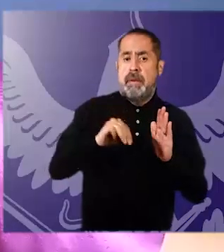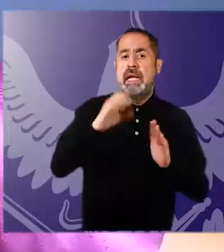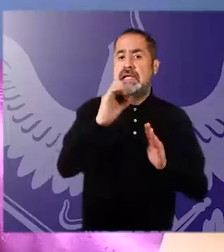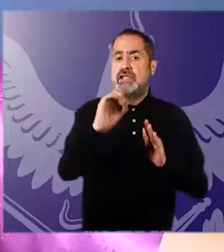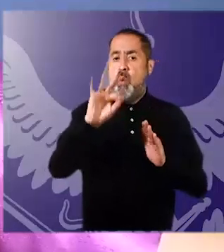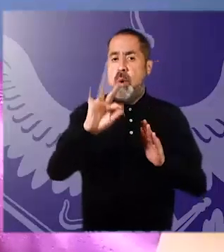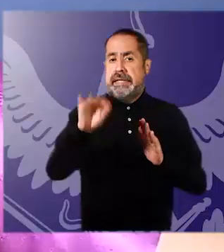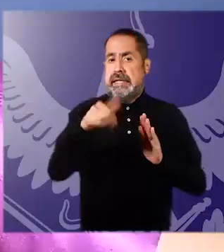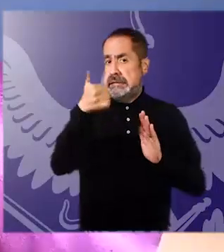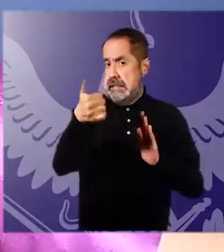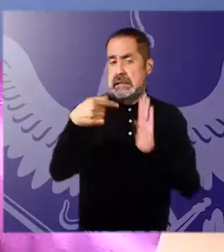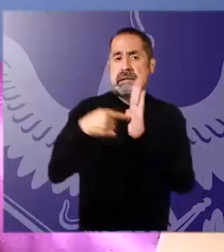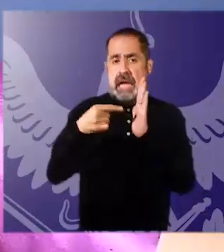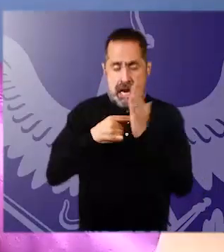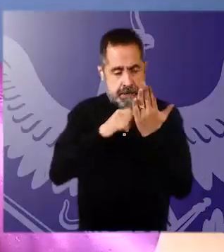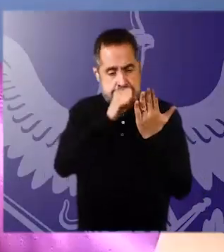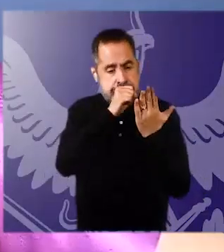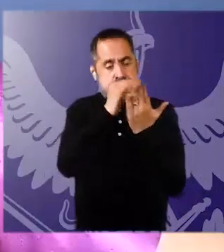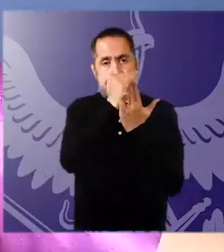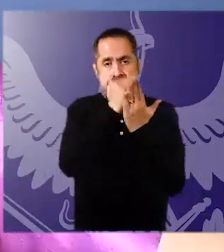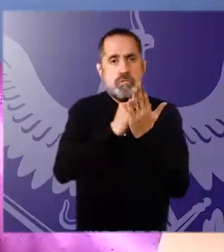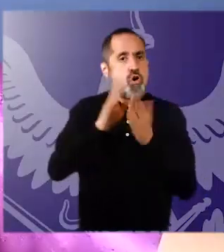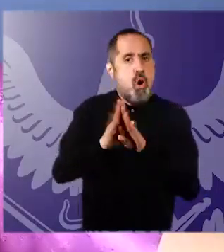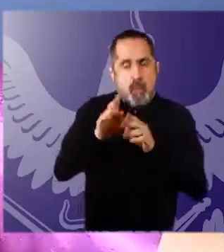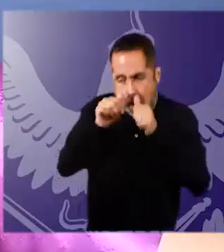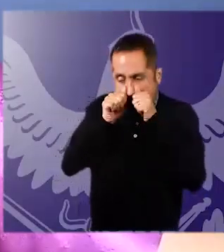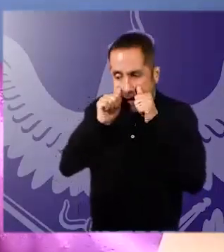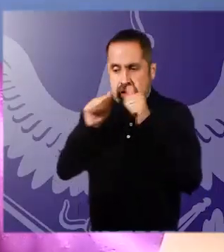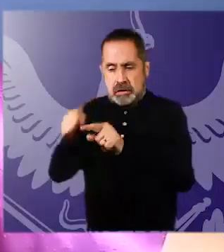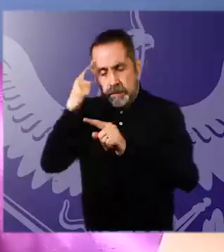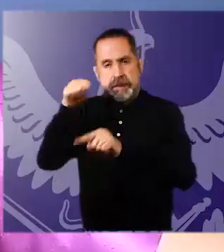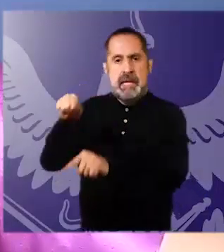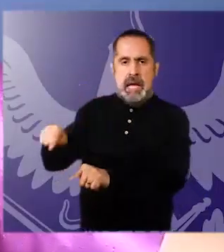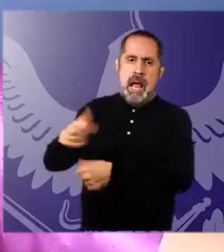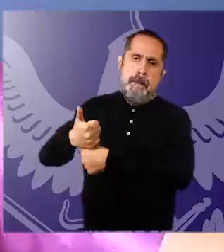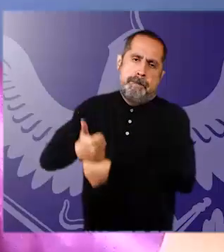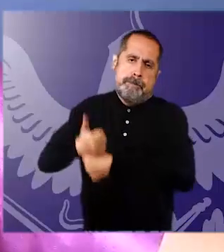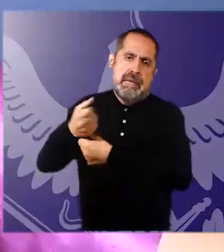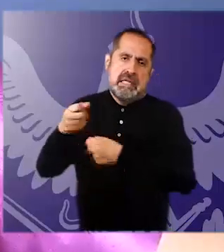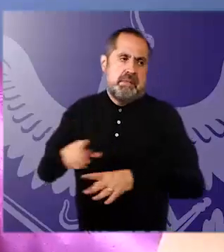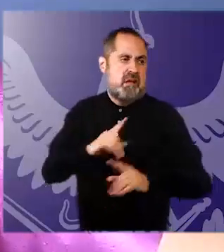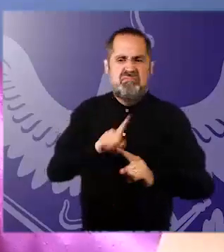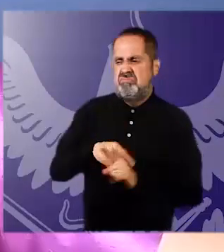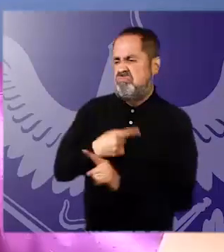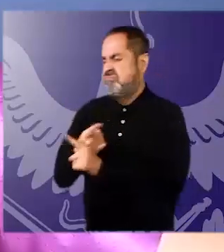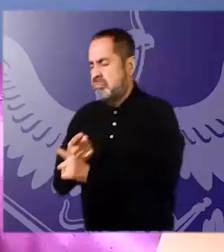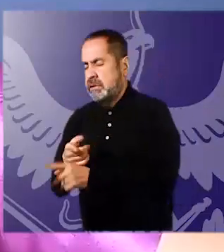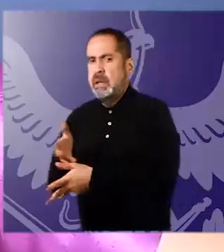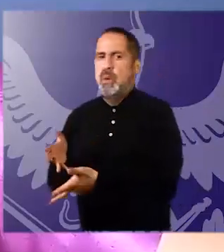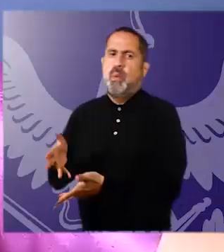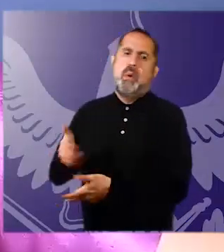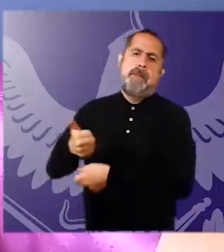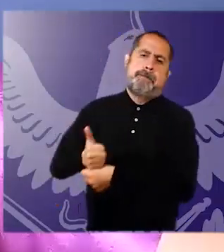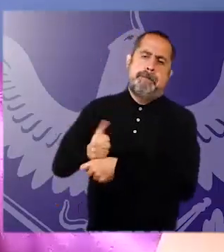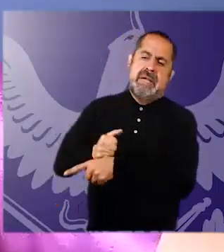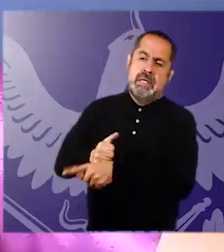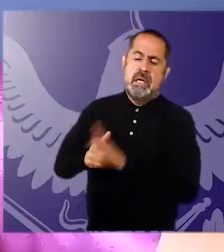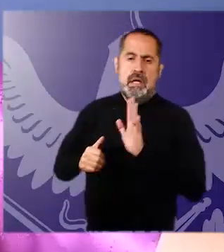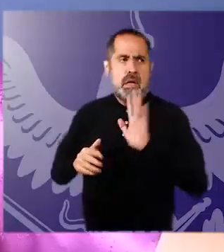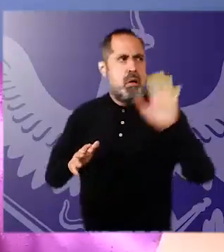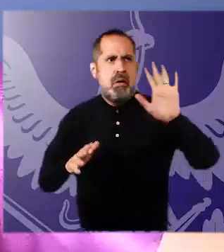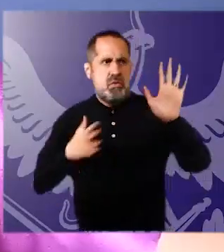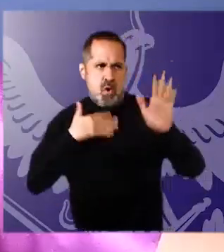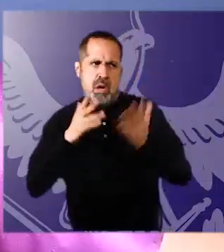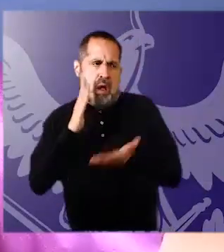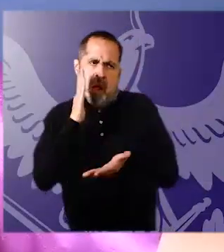norma oficial 046 es que se establece el protocolo de atención para las víctimas de violencia